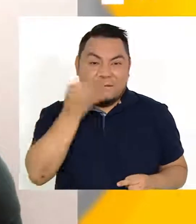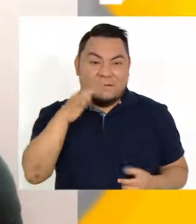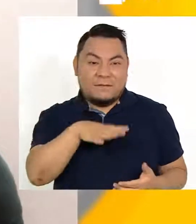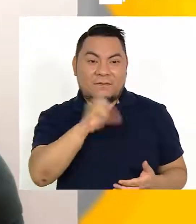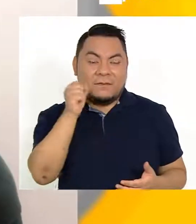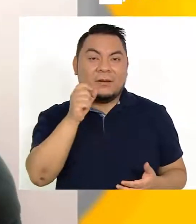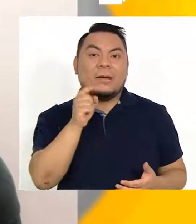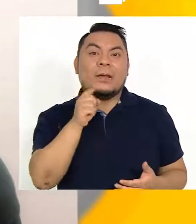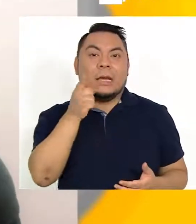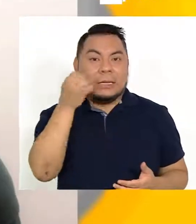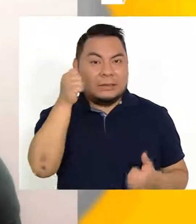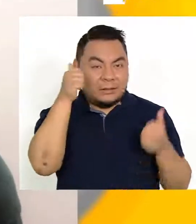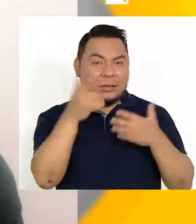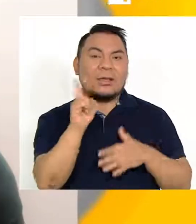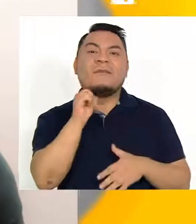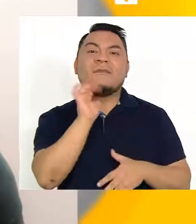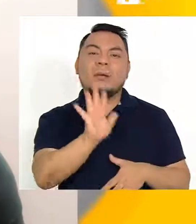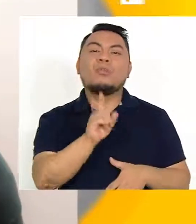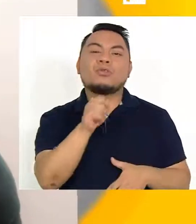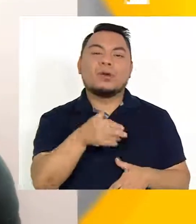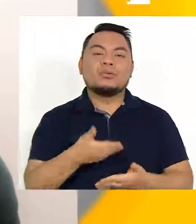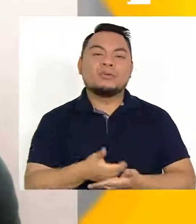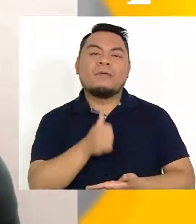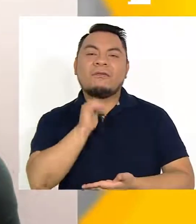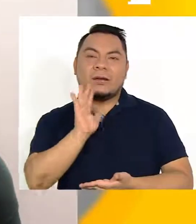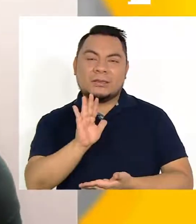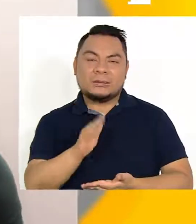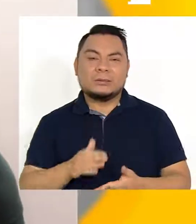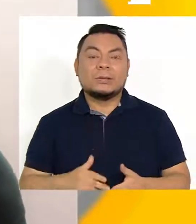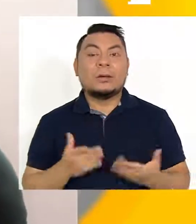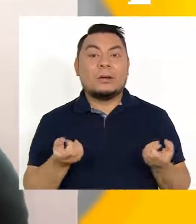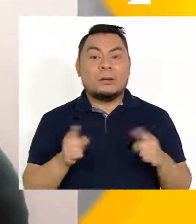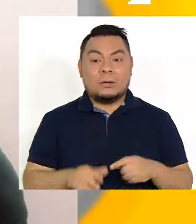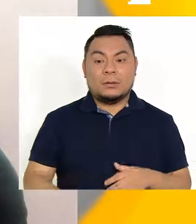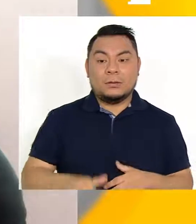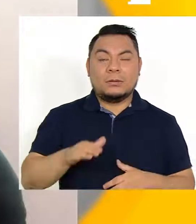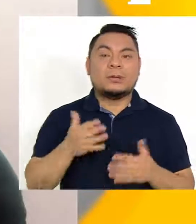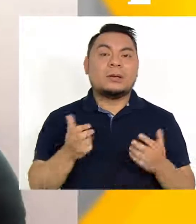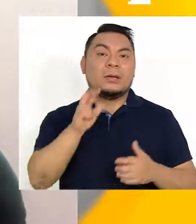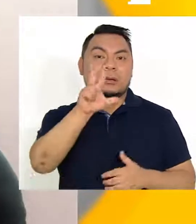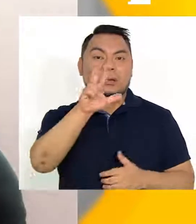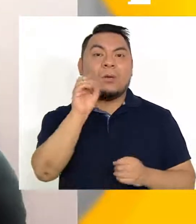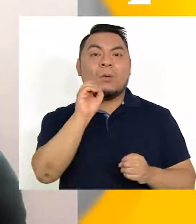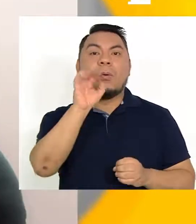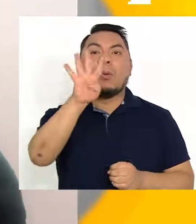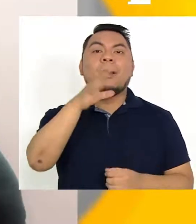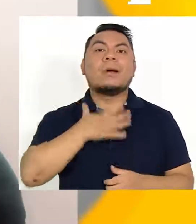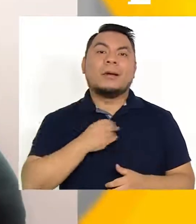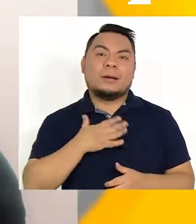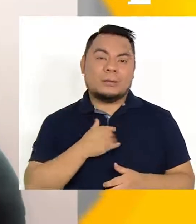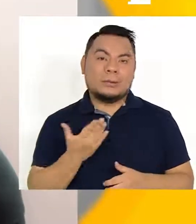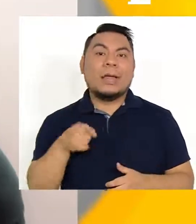porque era un niño muy pequeño, que generalmente se diagnostica cuando tienen 3 a 4 años.